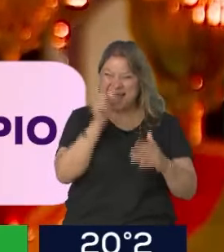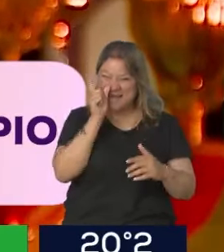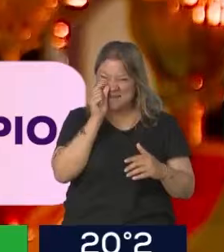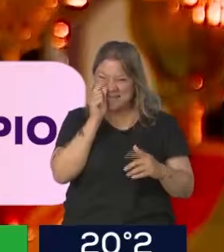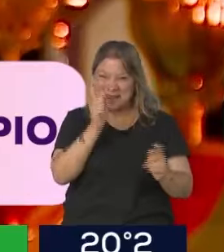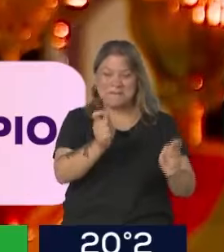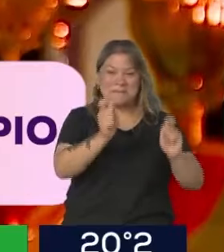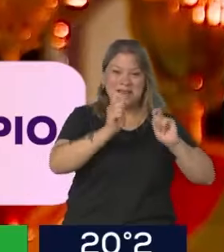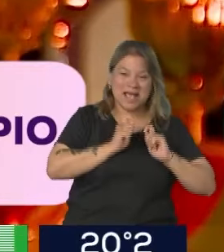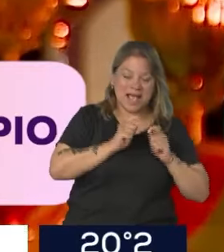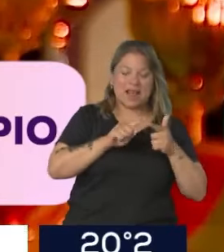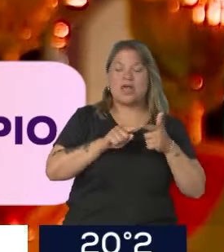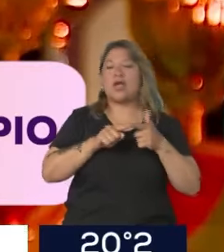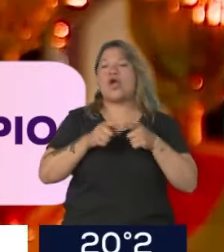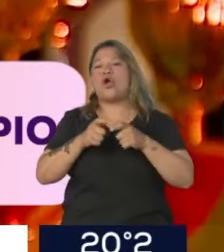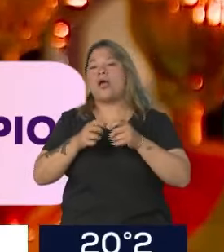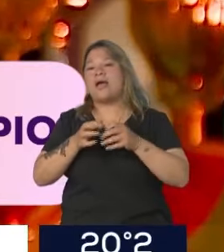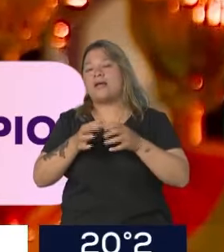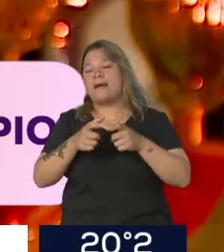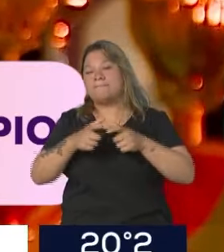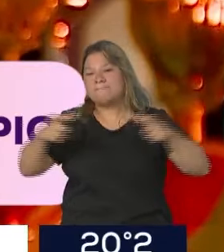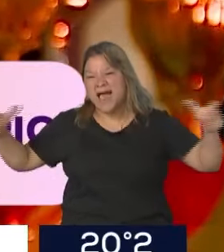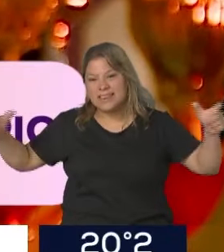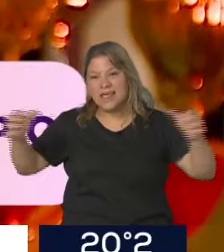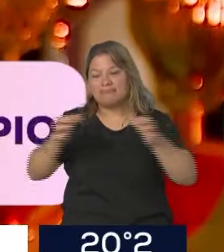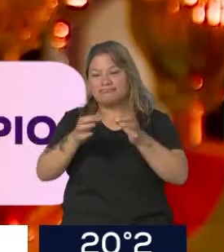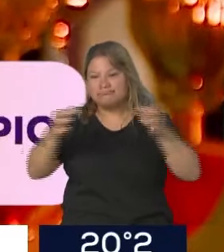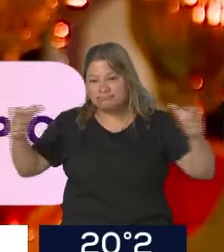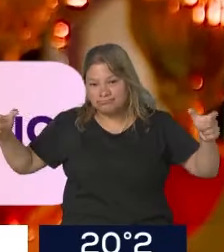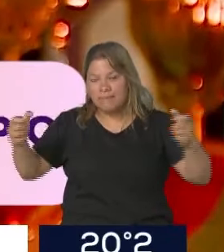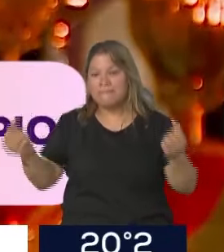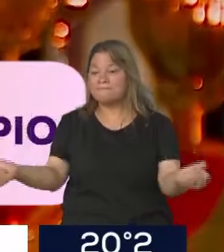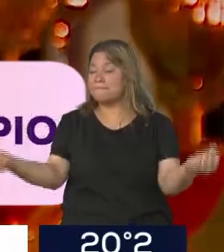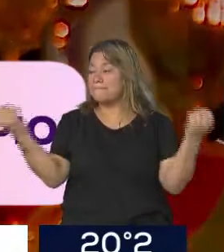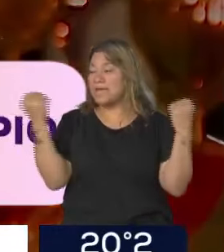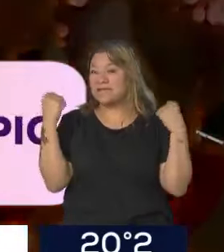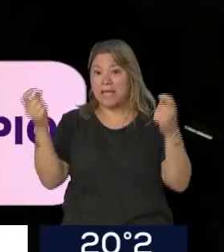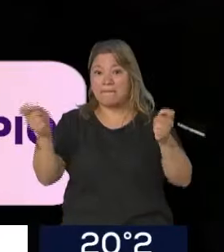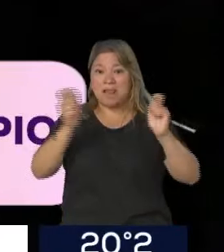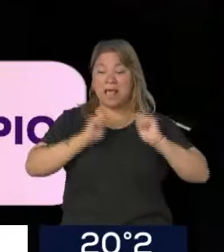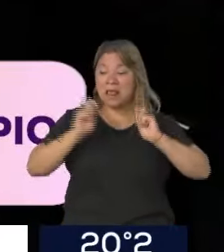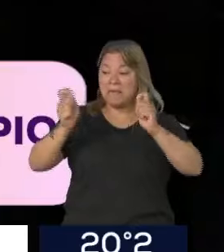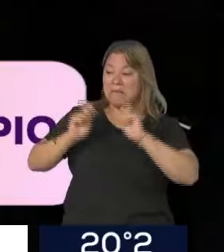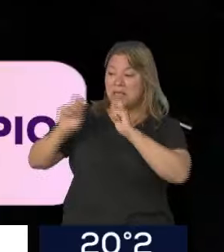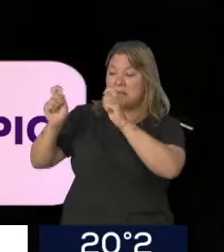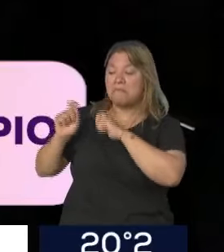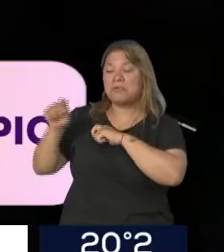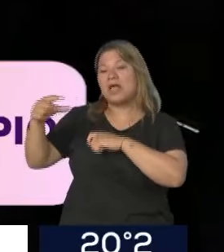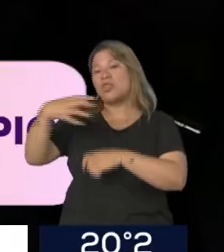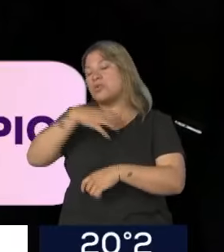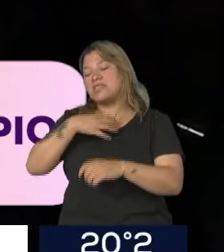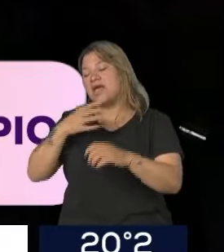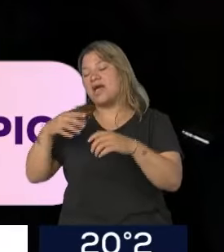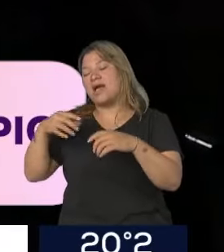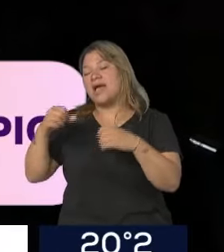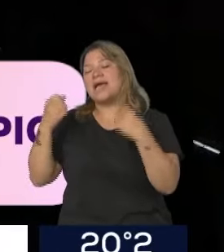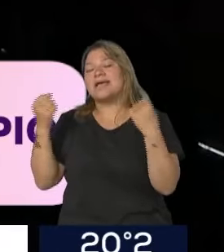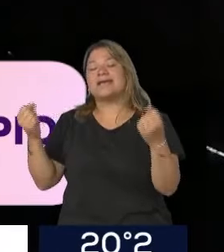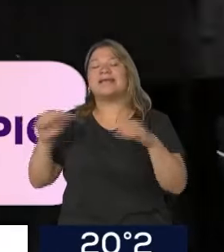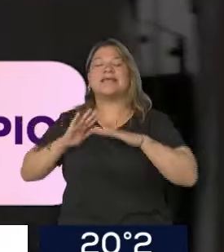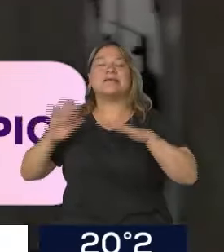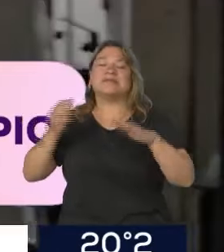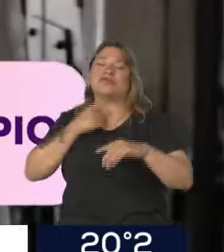unas gomitas, unas bandas elásticas, unas pesitas chiquititas, porque como ella ya no iba a tener más el gimnasio, me